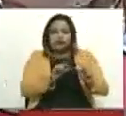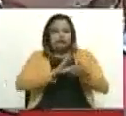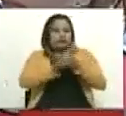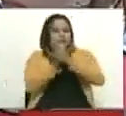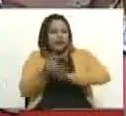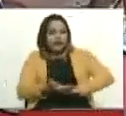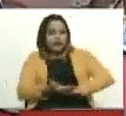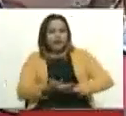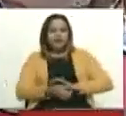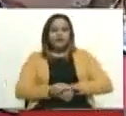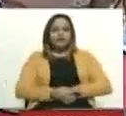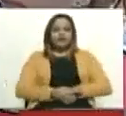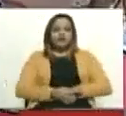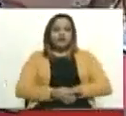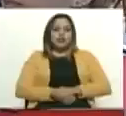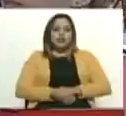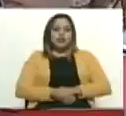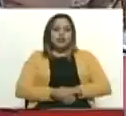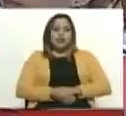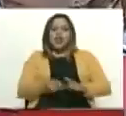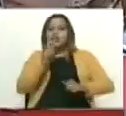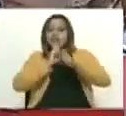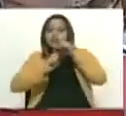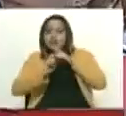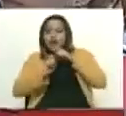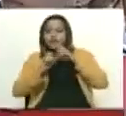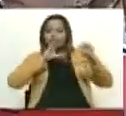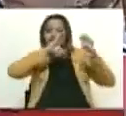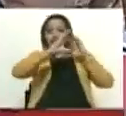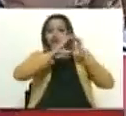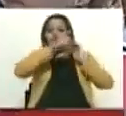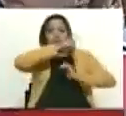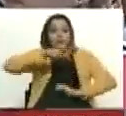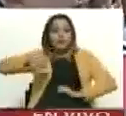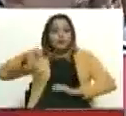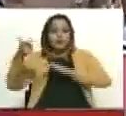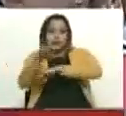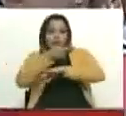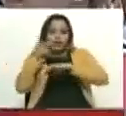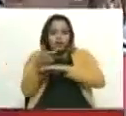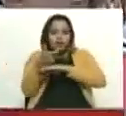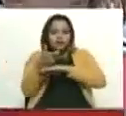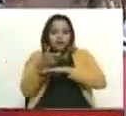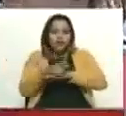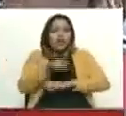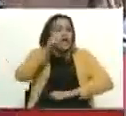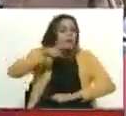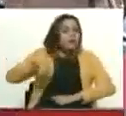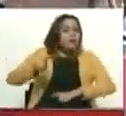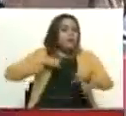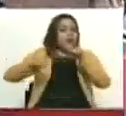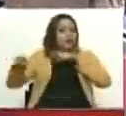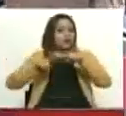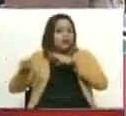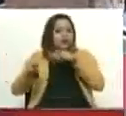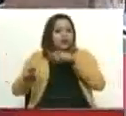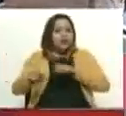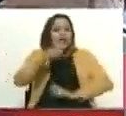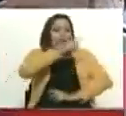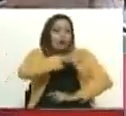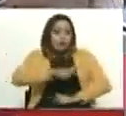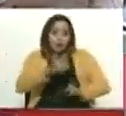en última instancia las alcabalas entre el pueblo y los gobiernos, entre el pueblo y los coordinadores y entre el